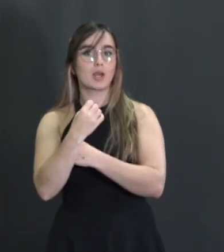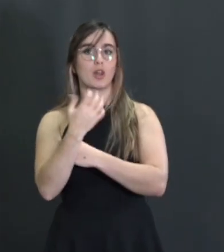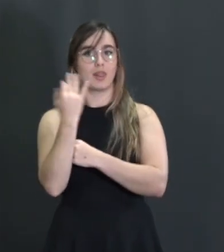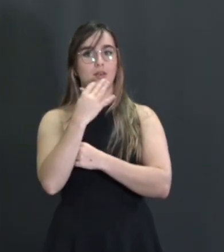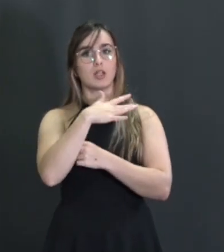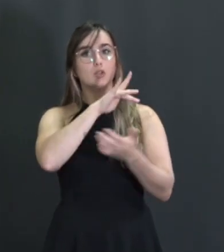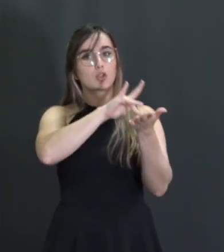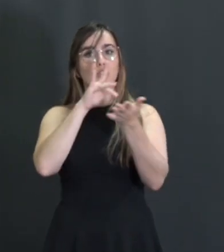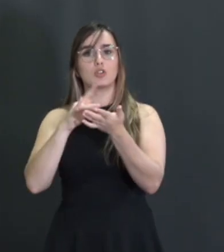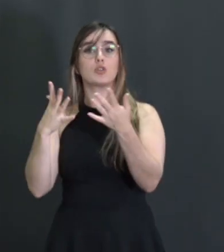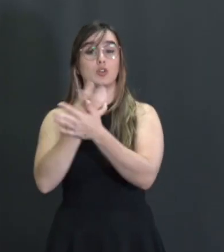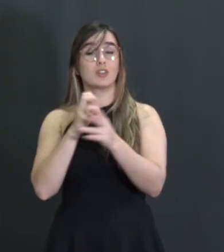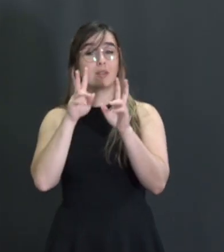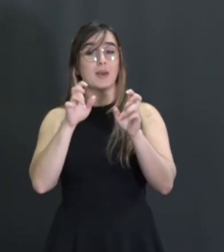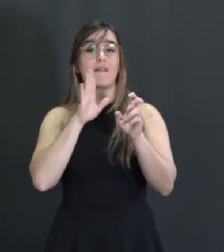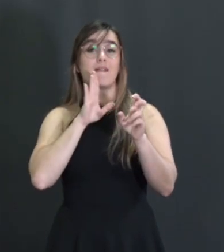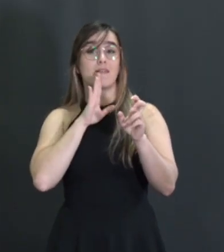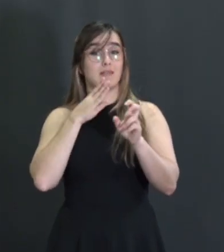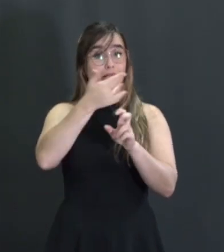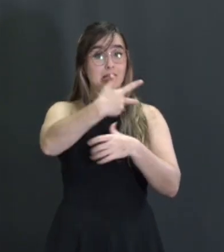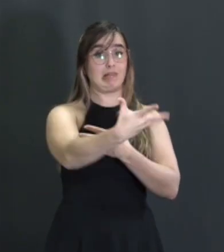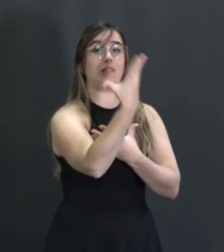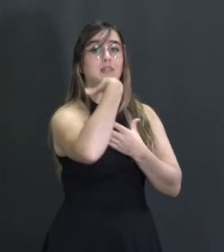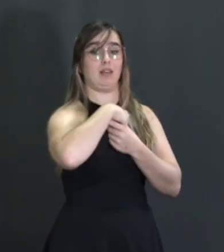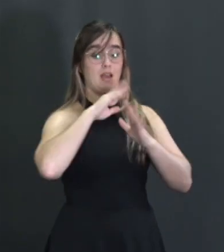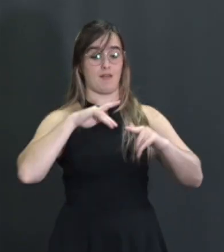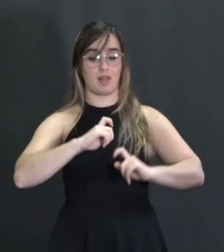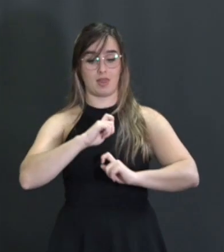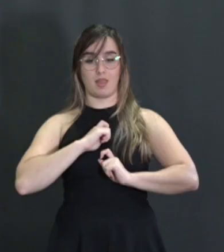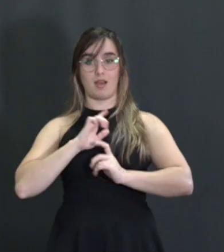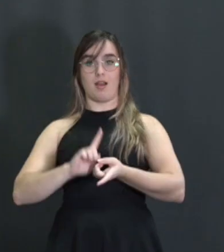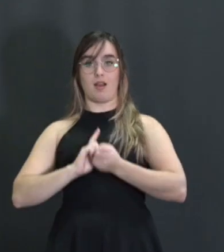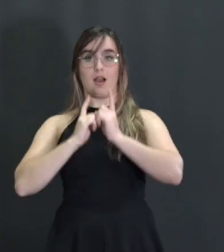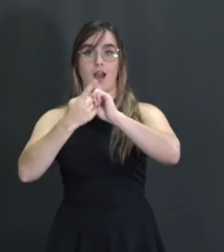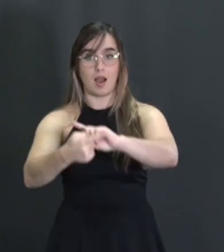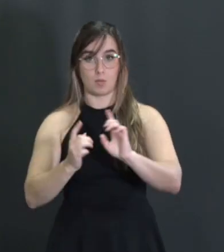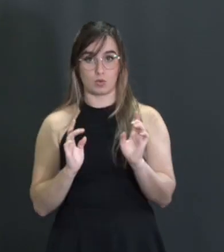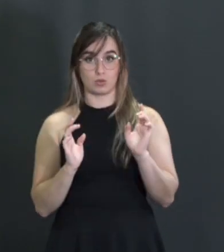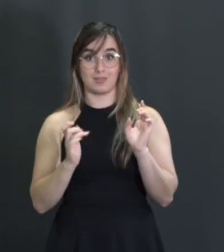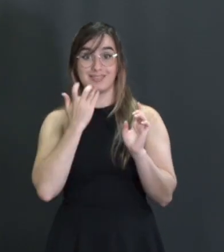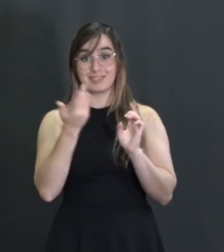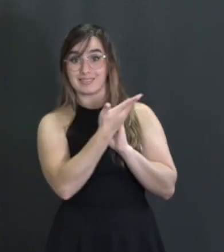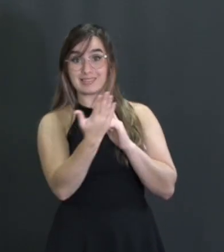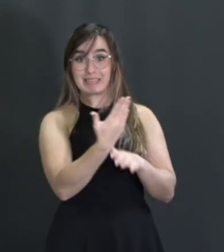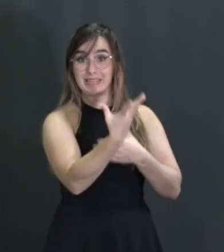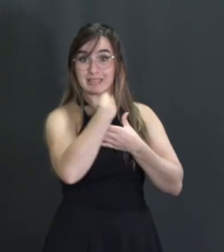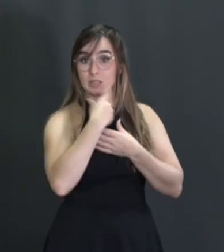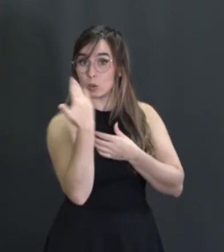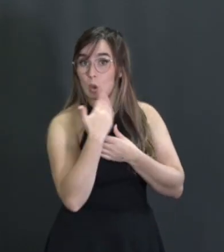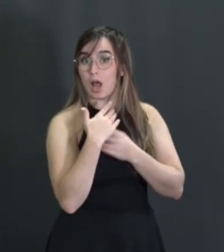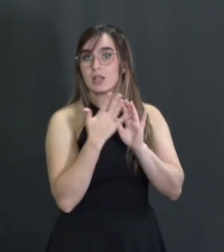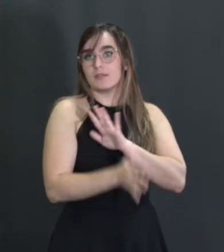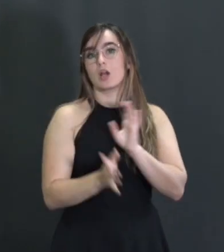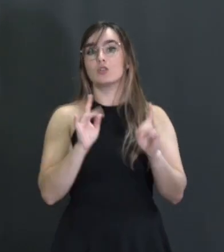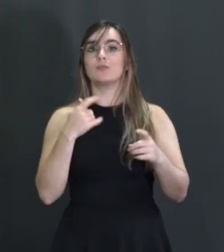lo que significa la palanca que pone en marcha estos cambios y sin las cuales queda un poco en una declaración de